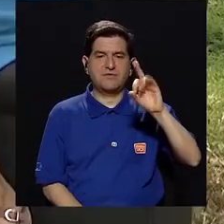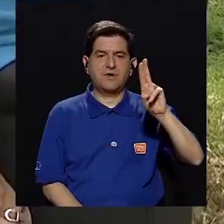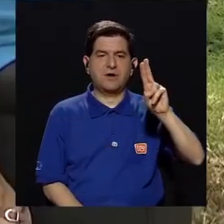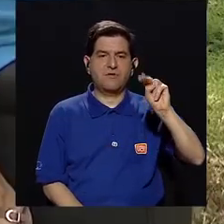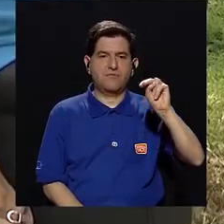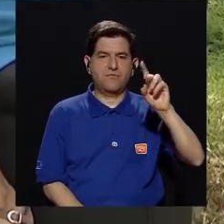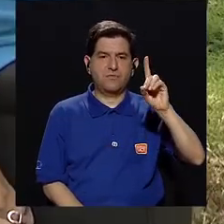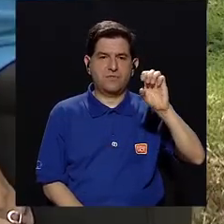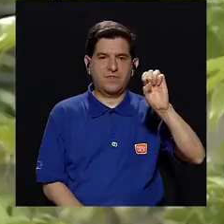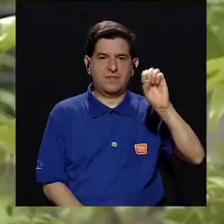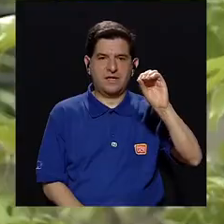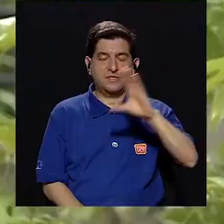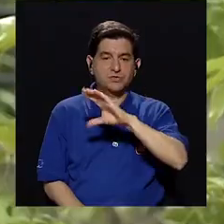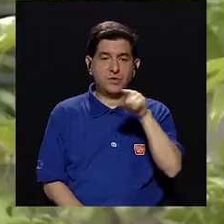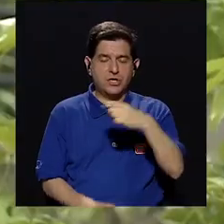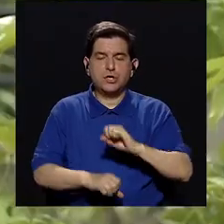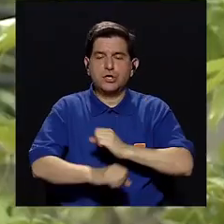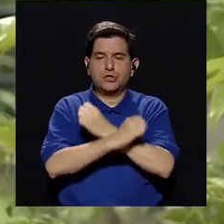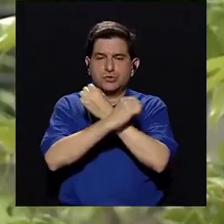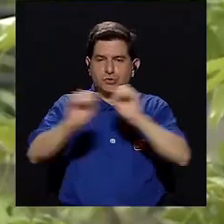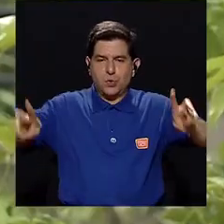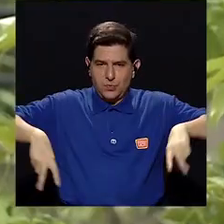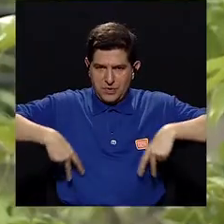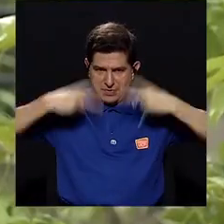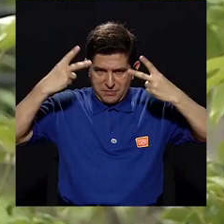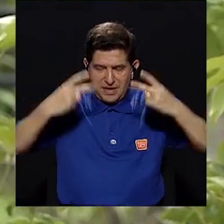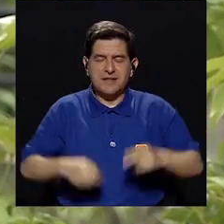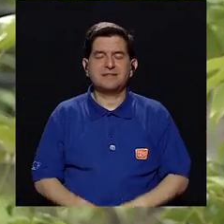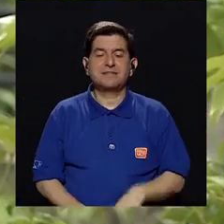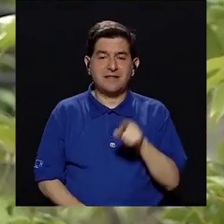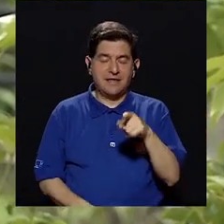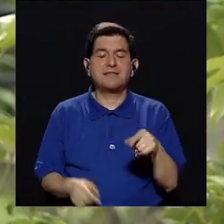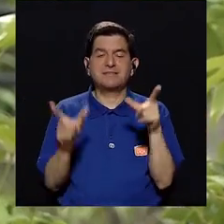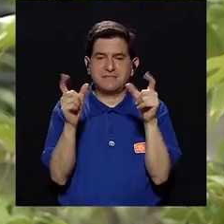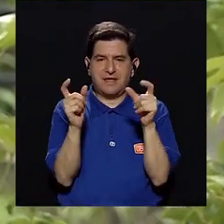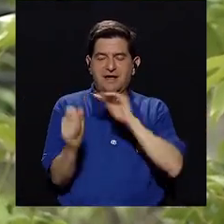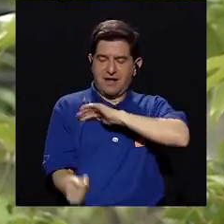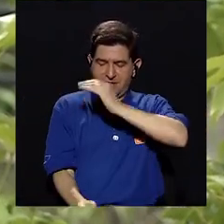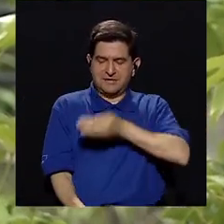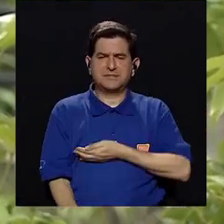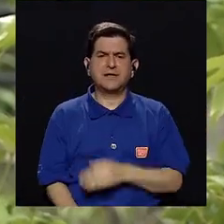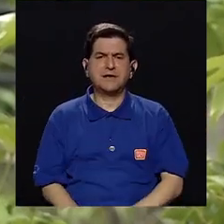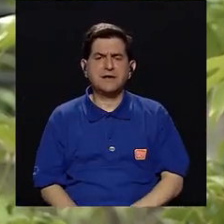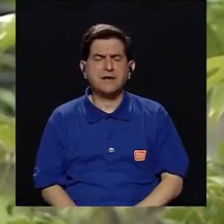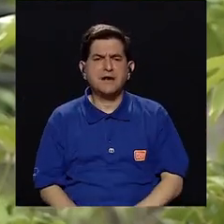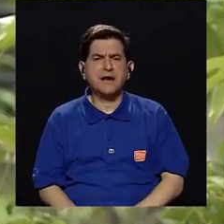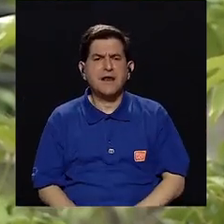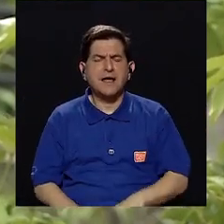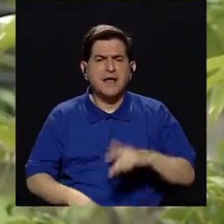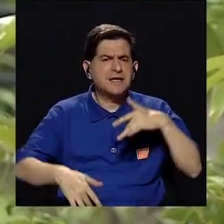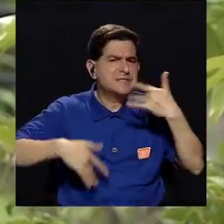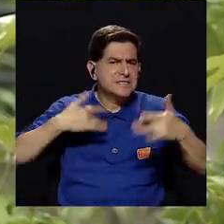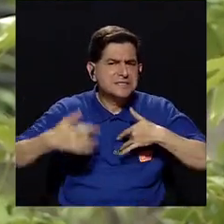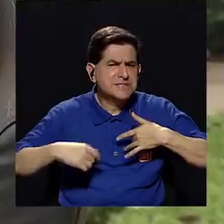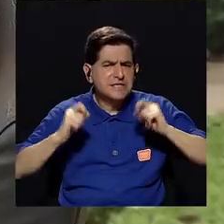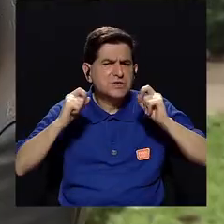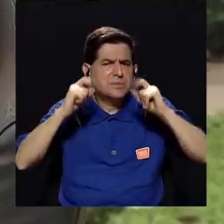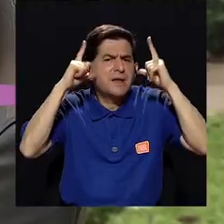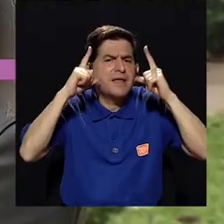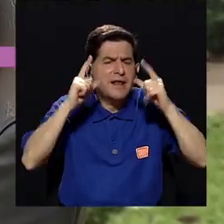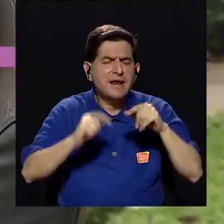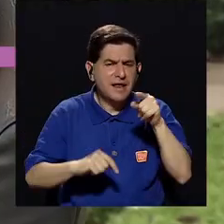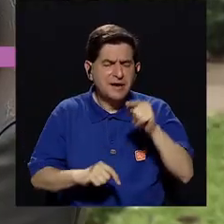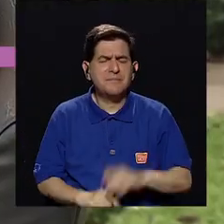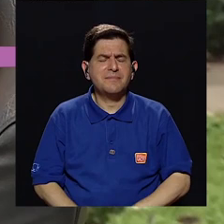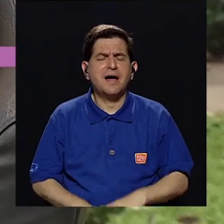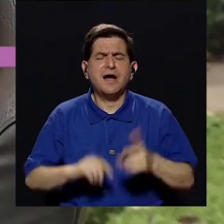de cáncer de zinc doña de maría hay síntomas de alarma cuando uno cuando uno se hace el autoexamen cuáles son